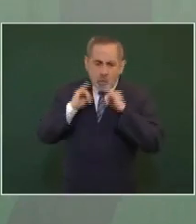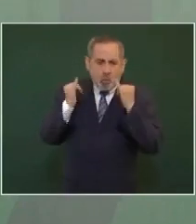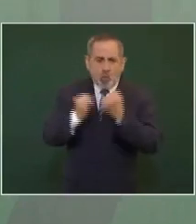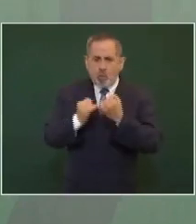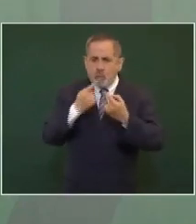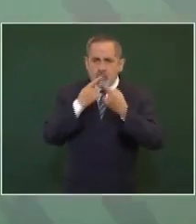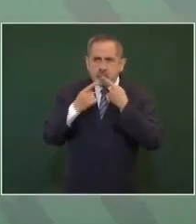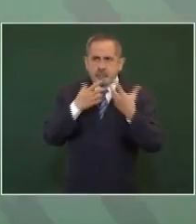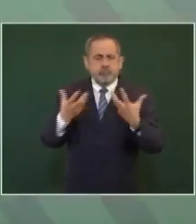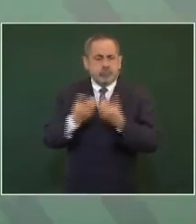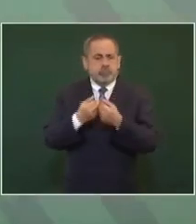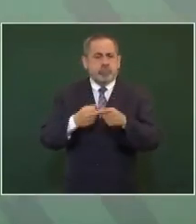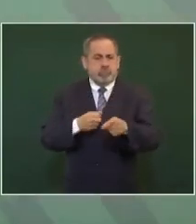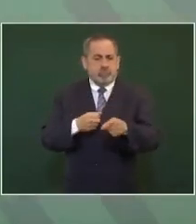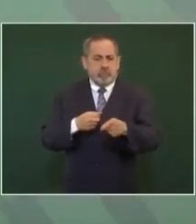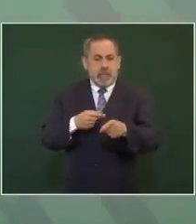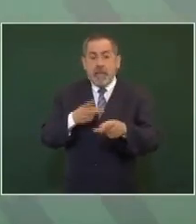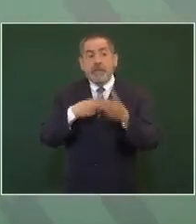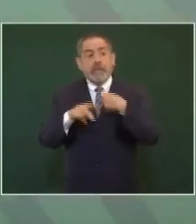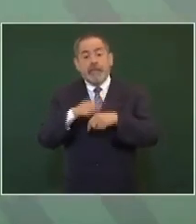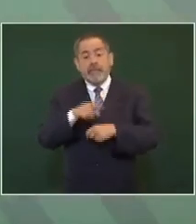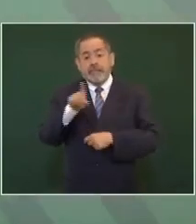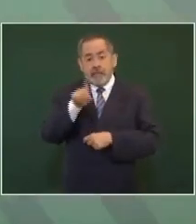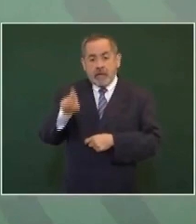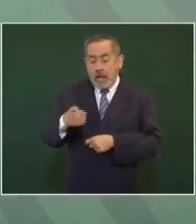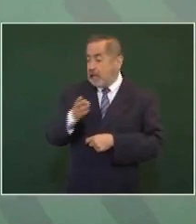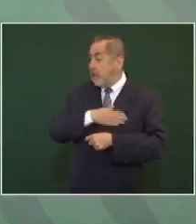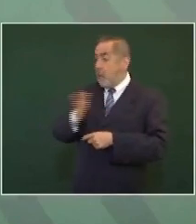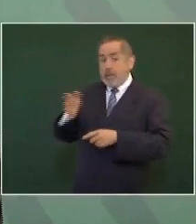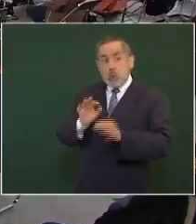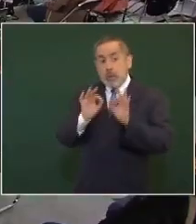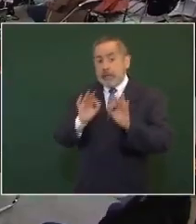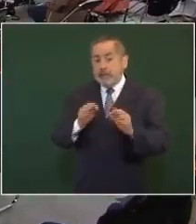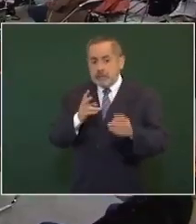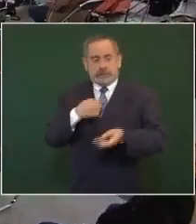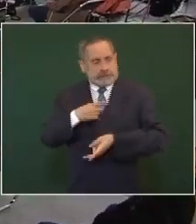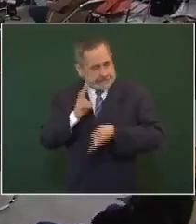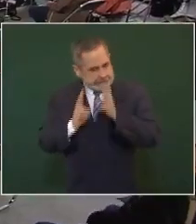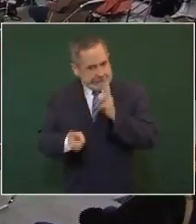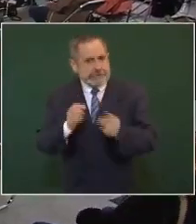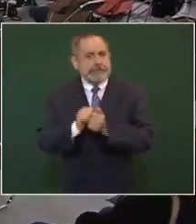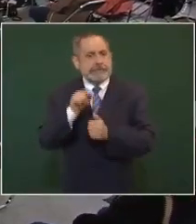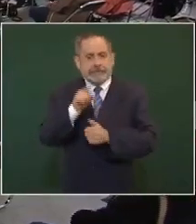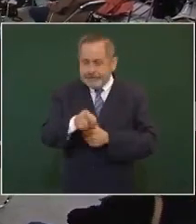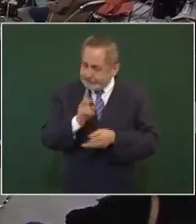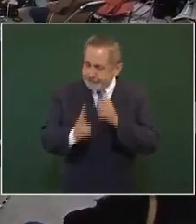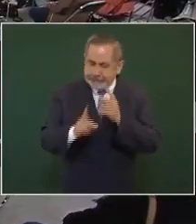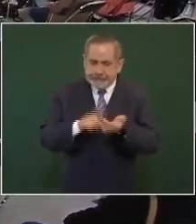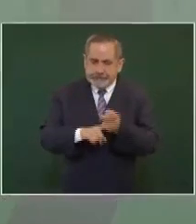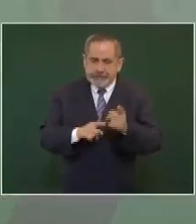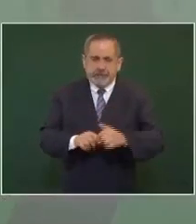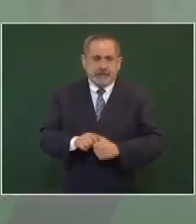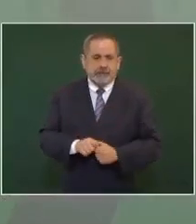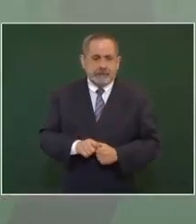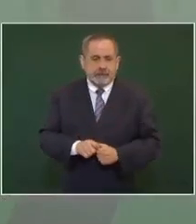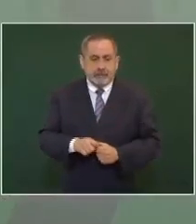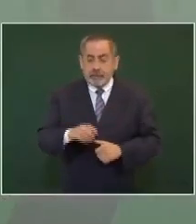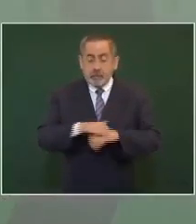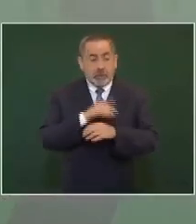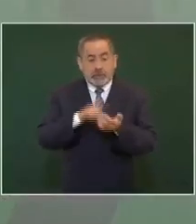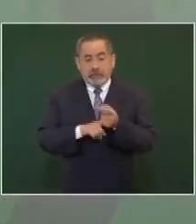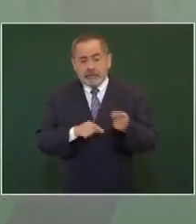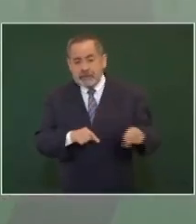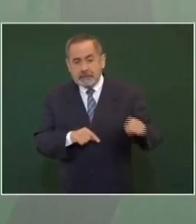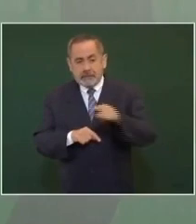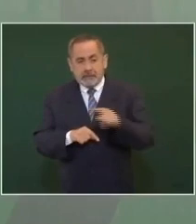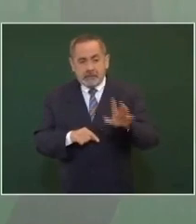Ley Federal de Protección de Datos Personales en Posesión de Particulares. Existen ahora dos herramientas muy buenas,